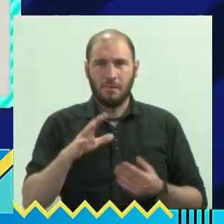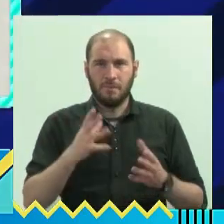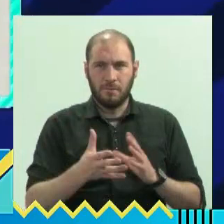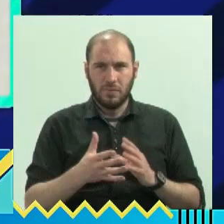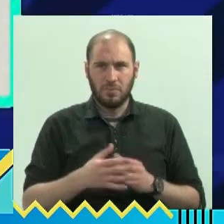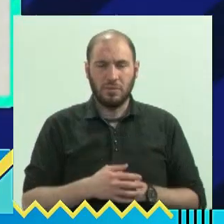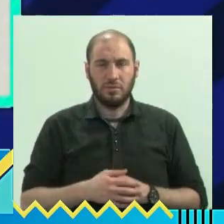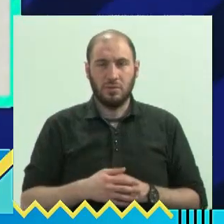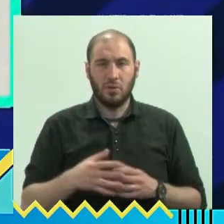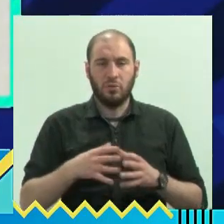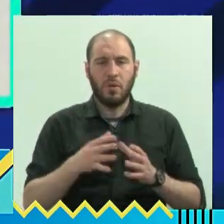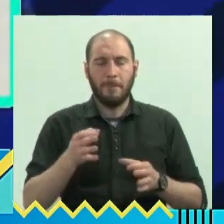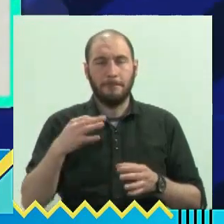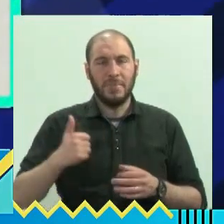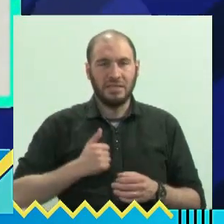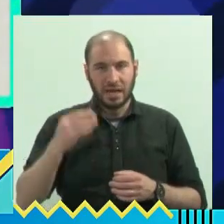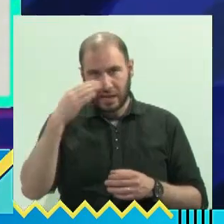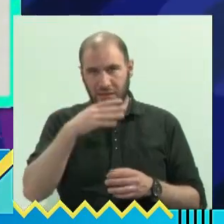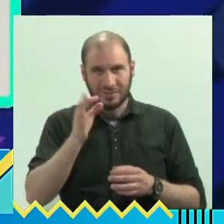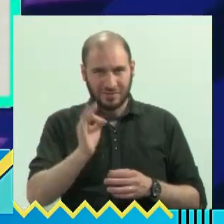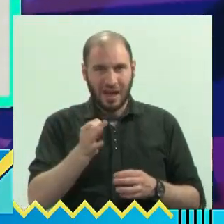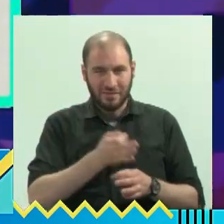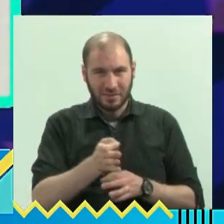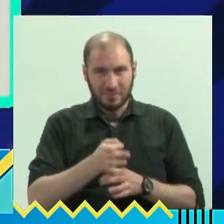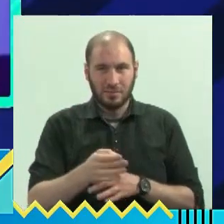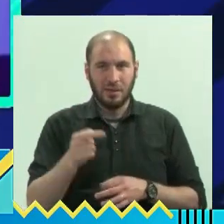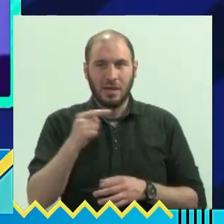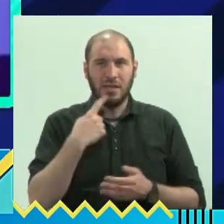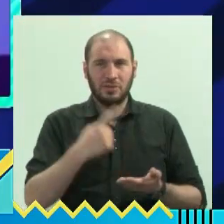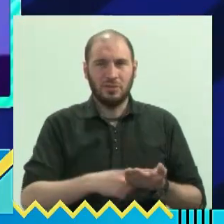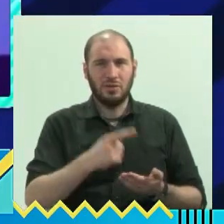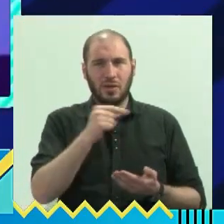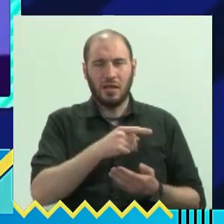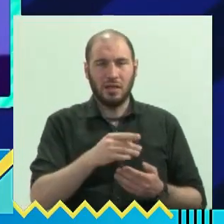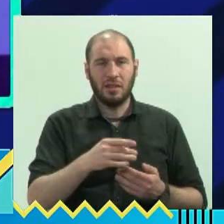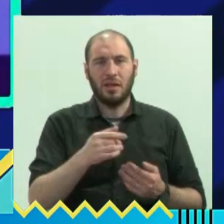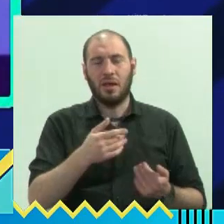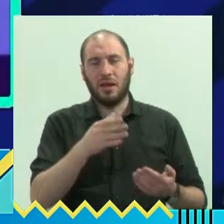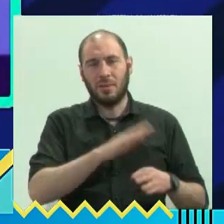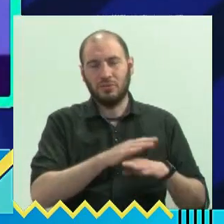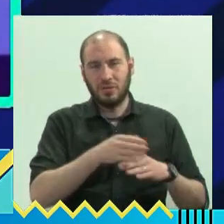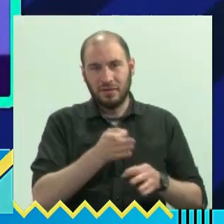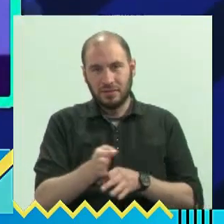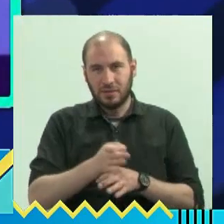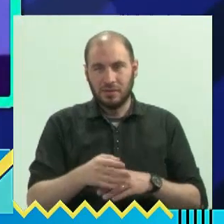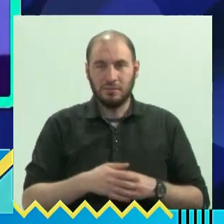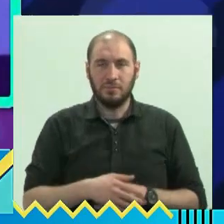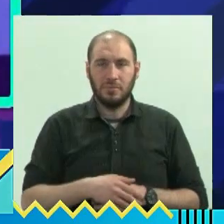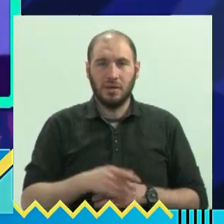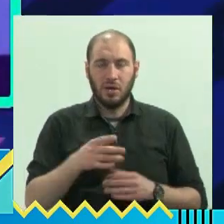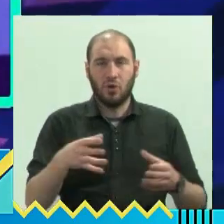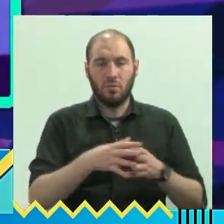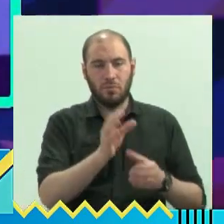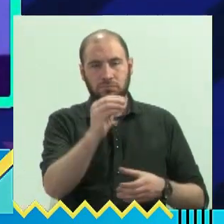formación de cuerpos de militares negros que decide nombrarlo su edecán y hacer lo propio, digamos, de sus